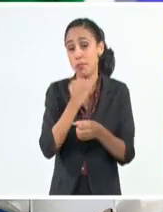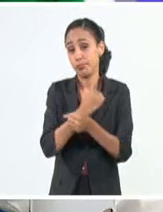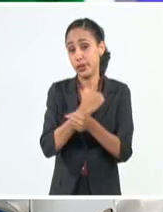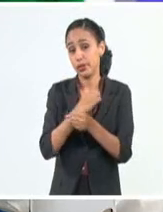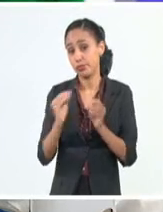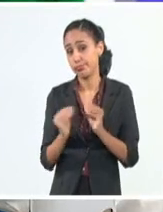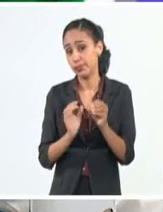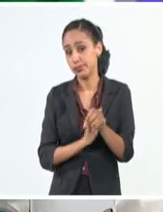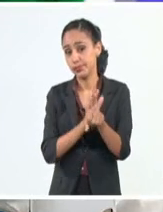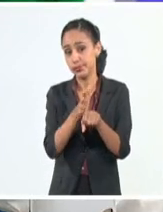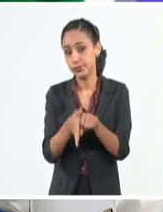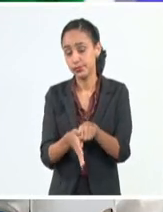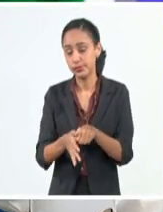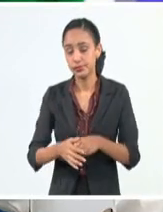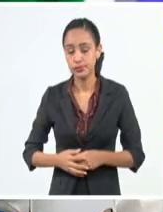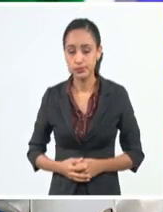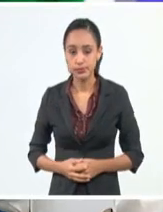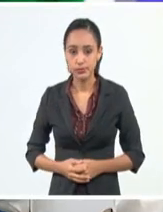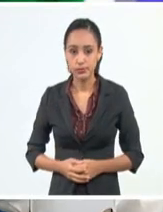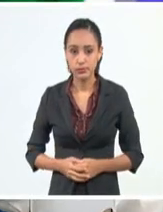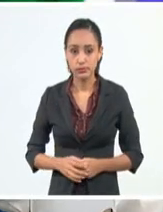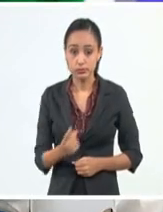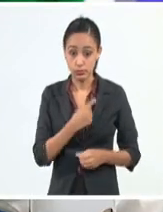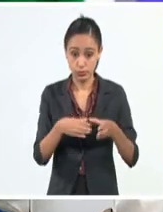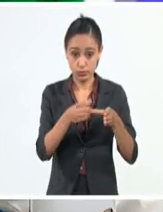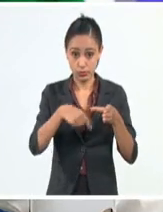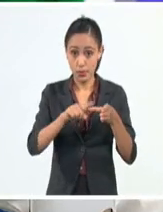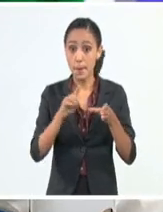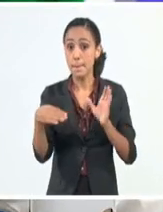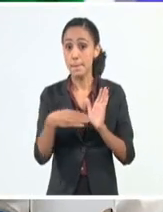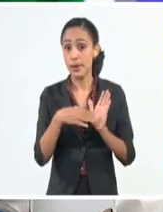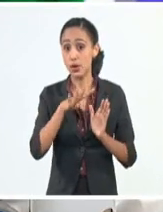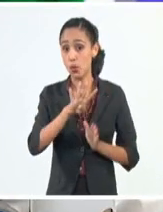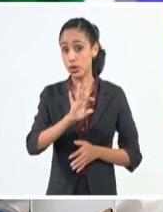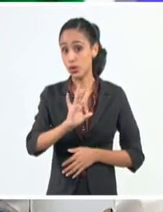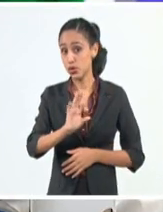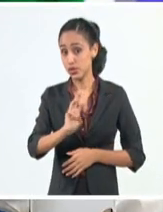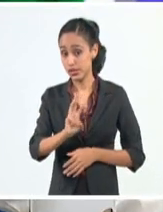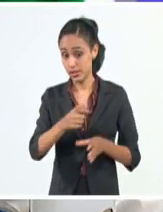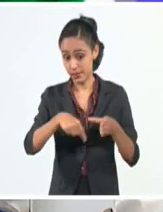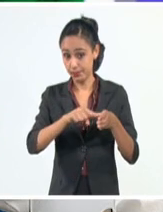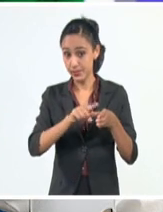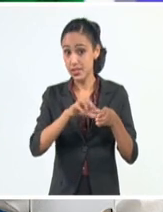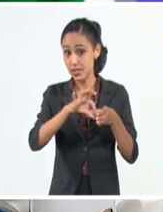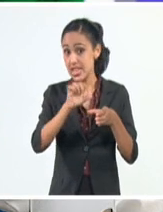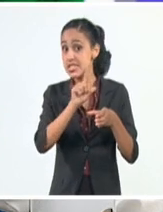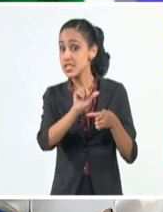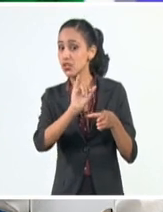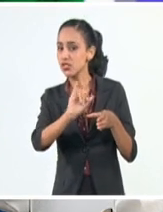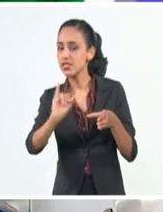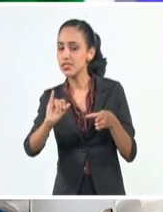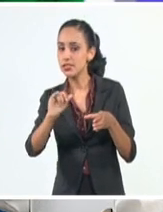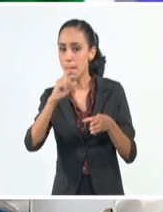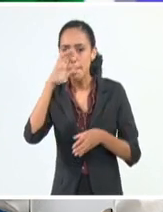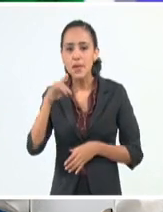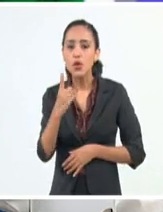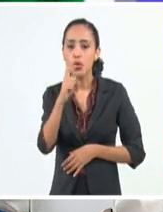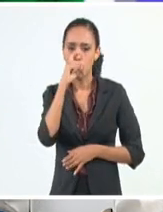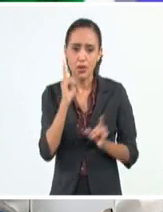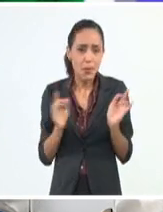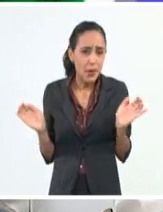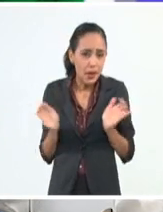vulnerables. Y tenemos que decir que de estos 1.483, 166 menores de un año